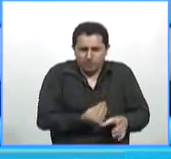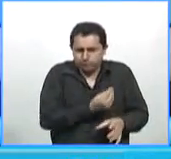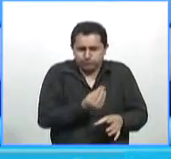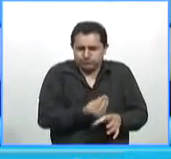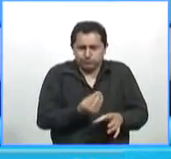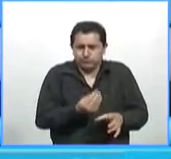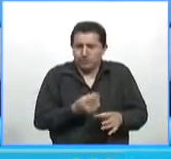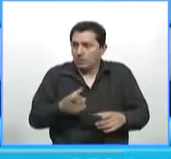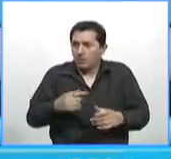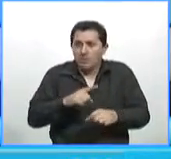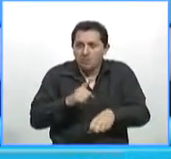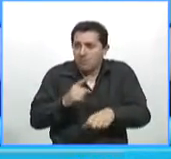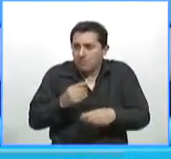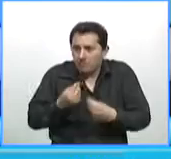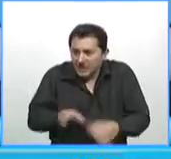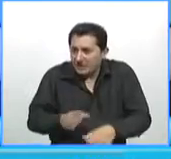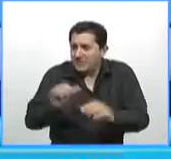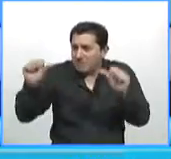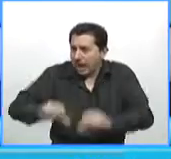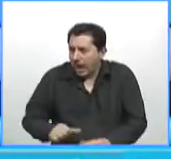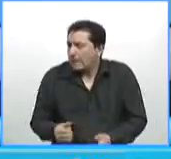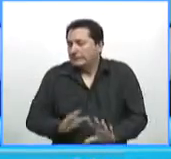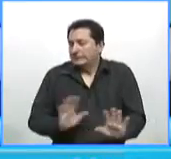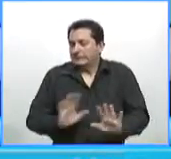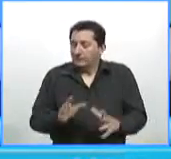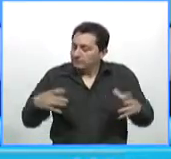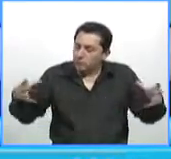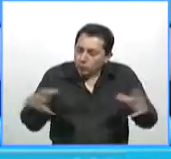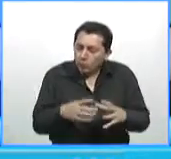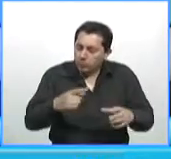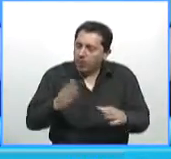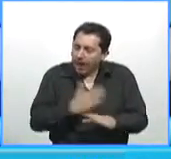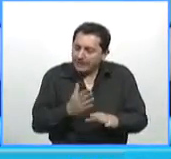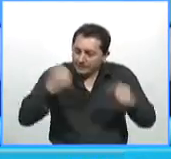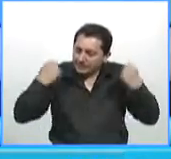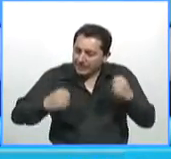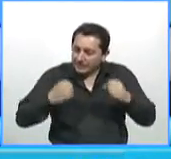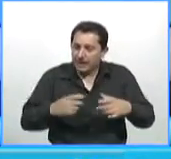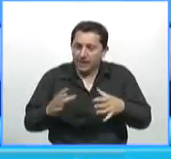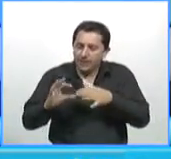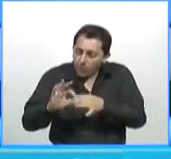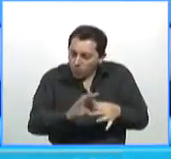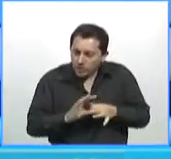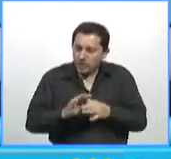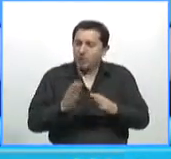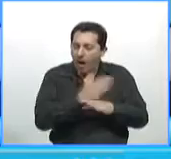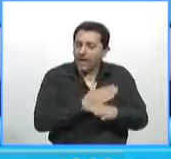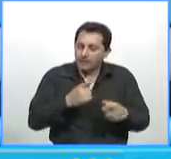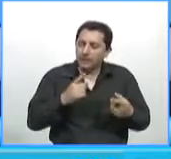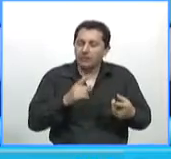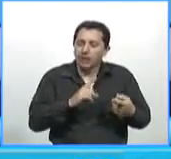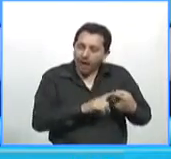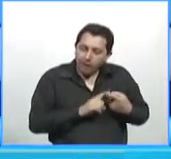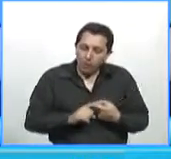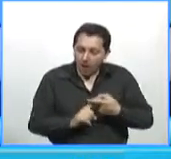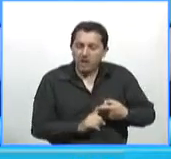empezado, más las otras. Pero bueno, lo habíamos trabajado, el grupo estaba unido, si llegaba a pasar eso. Pero bueno,